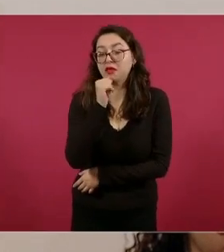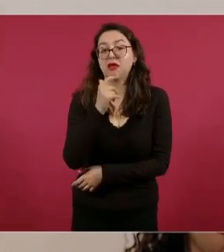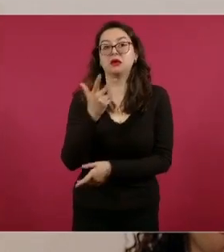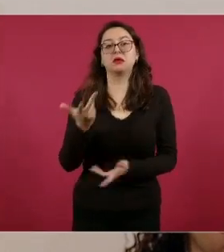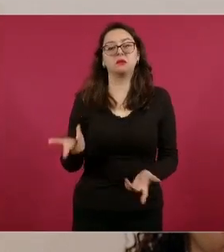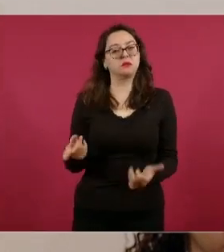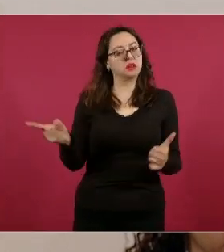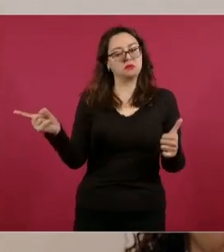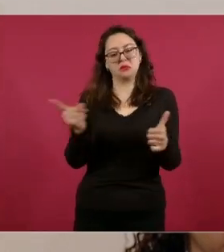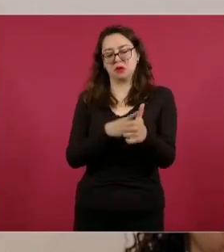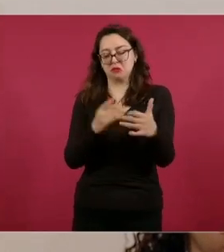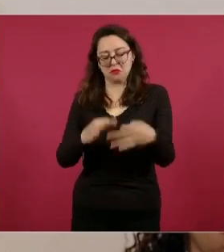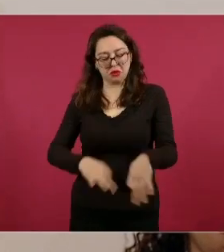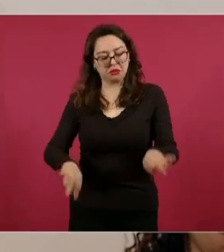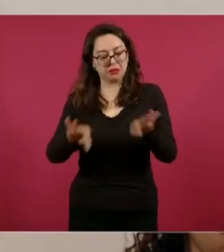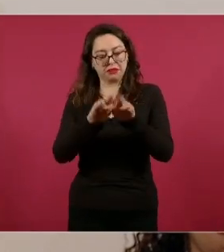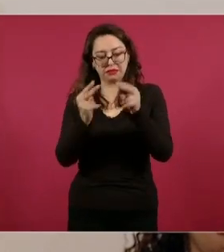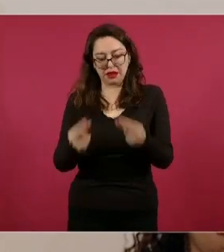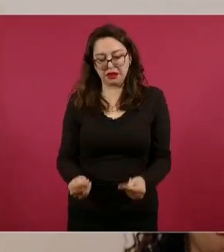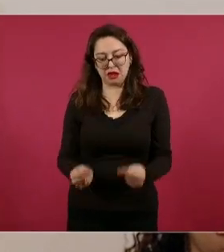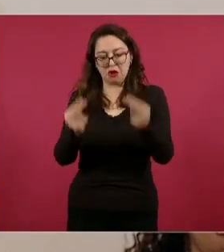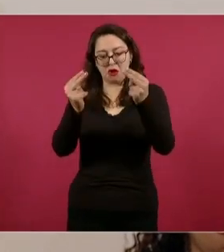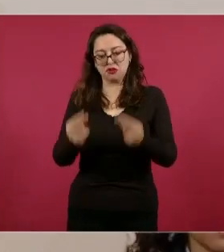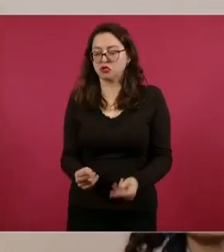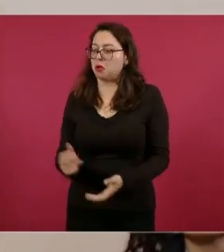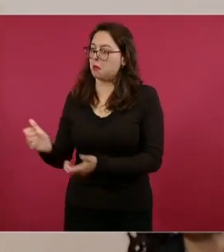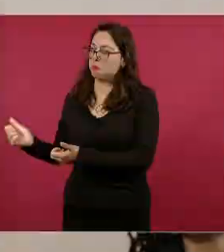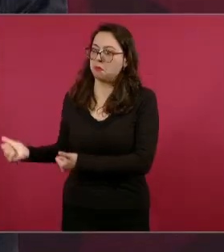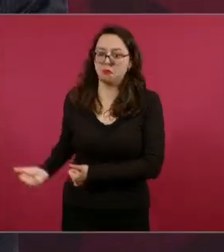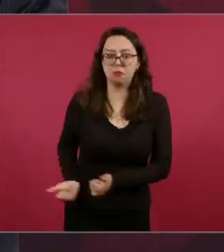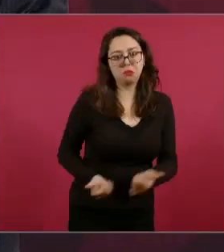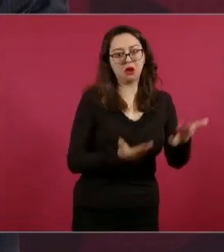vapeadores. Esa es la mentalidad.